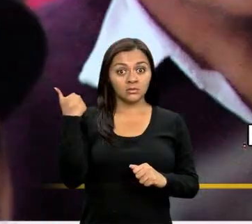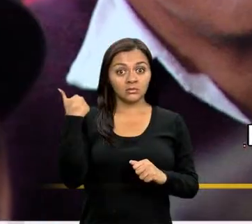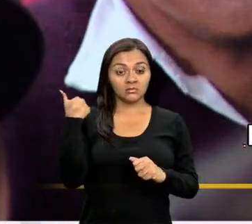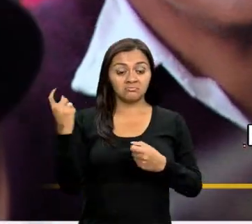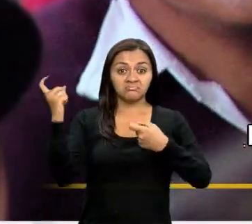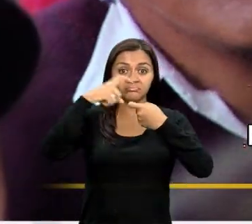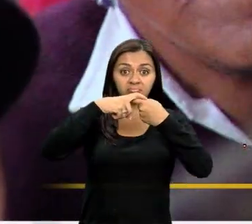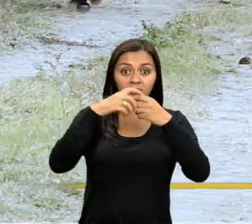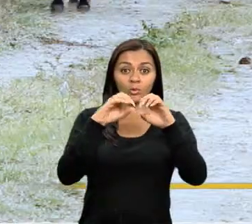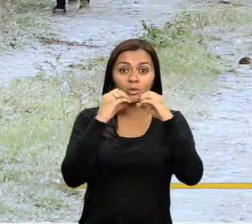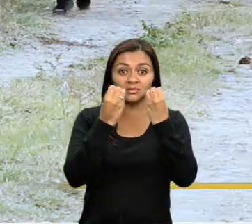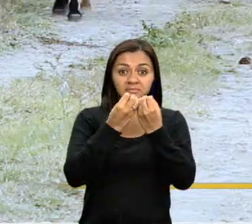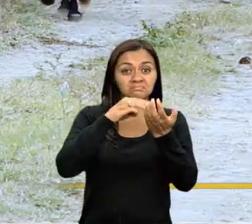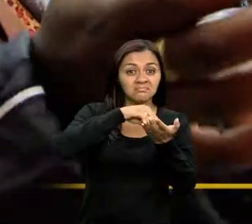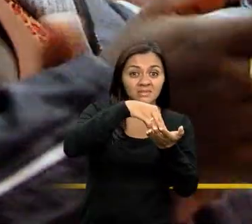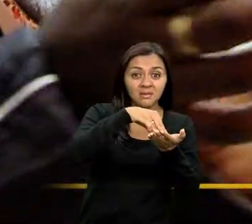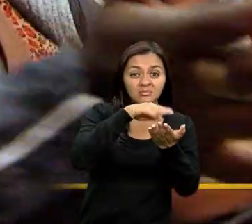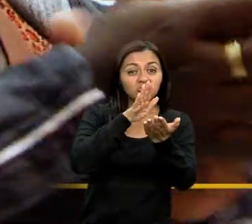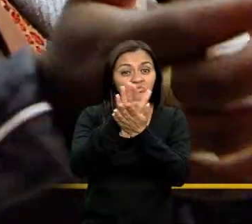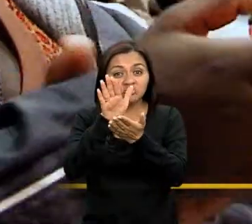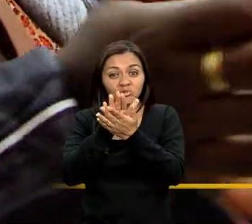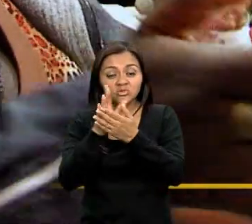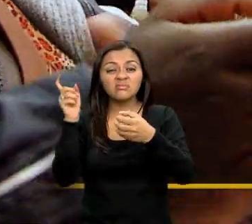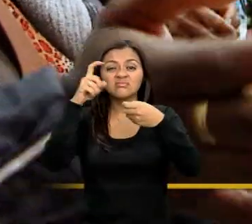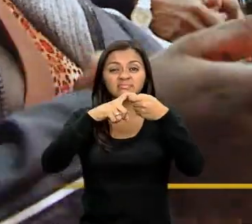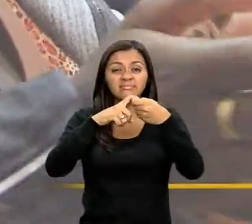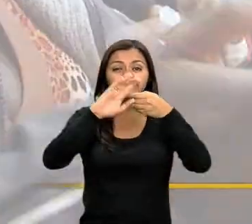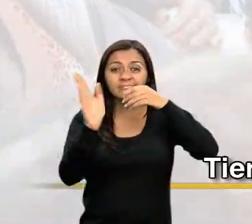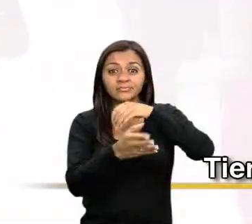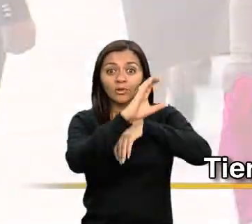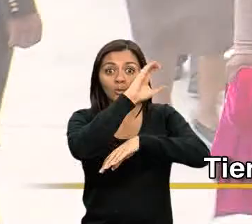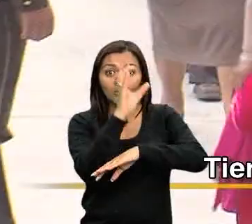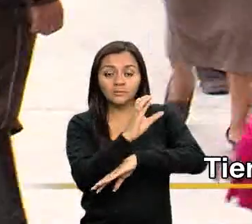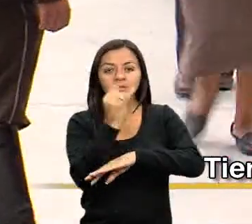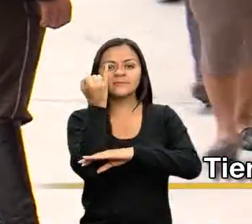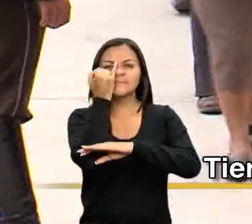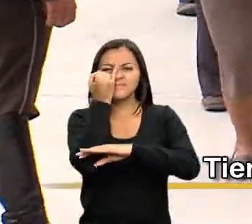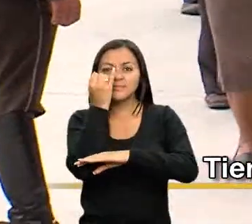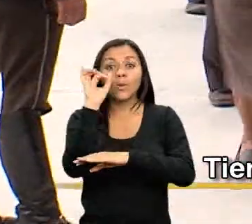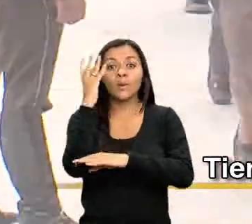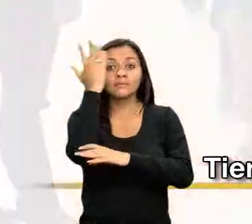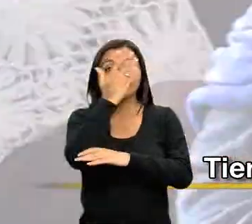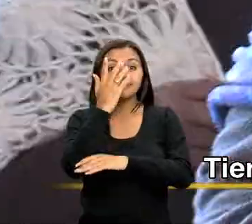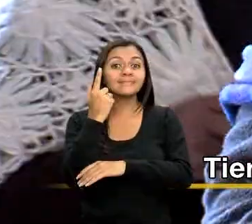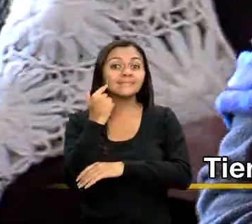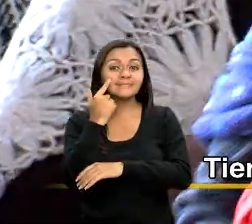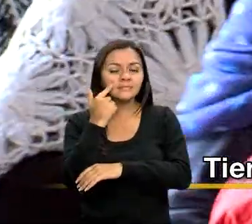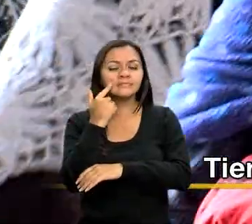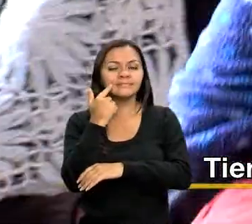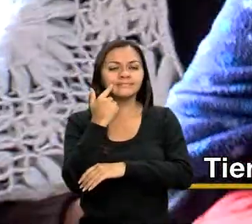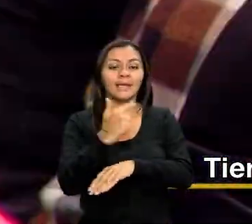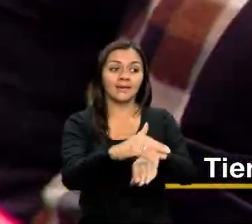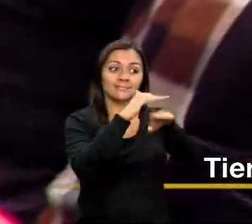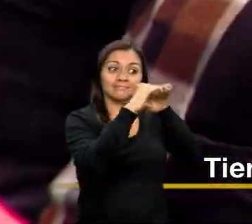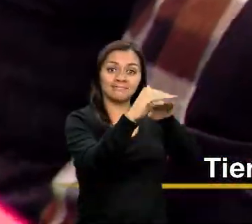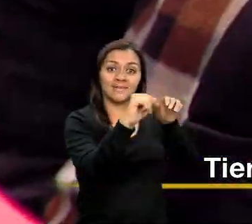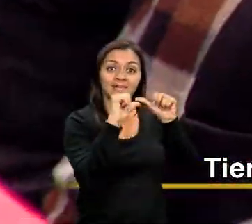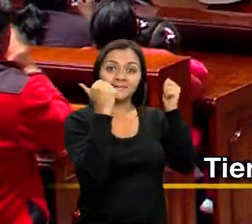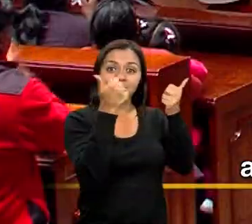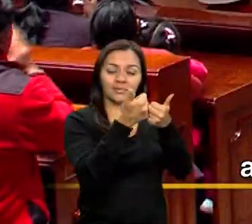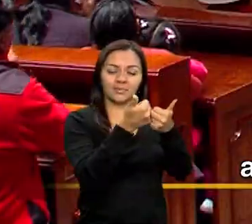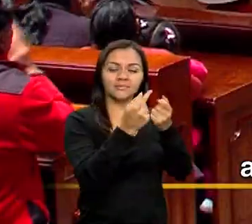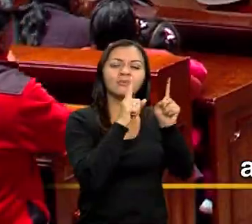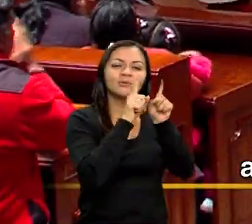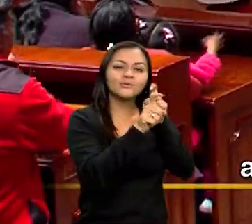¿Perteneces a una organización indígena, montubia o afroecuatoriana? La Asamblea Nacional te invita a participar en la consulta